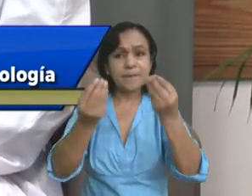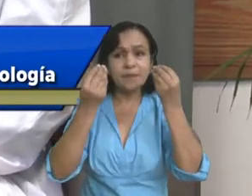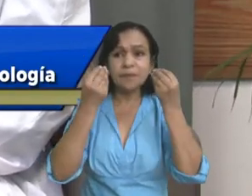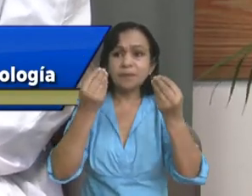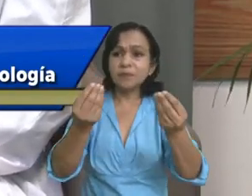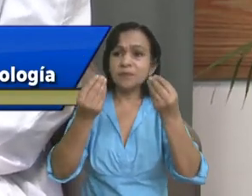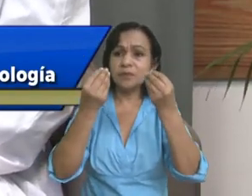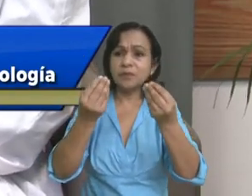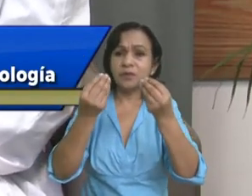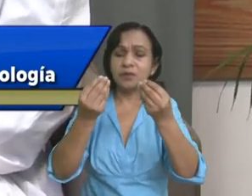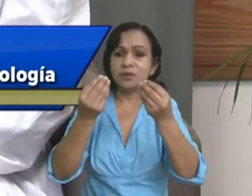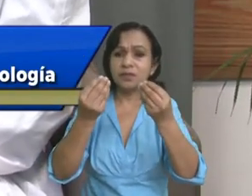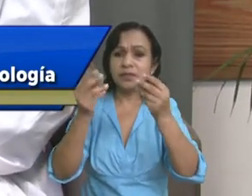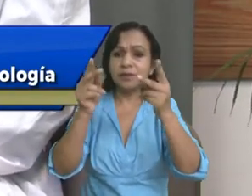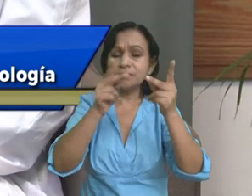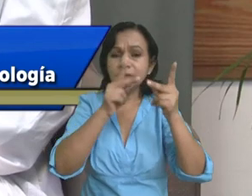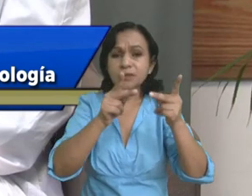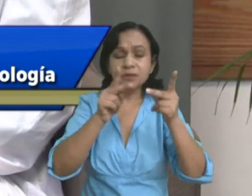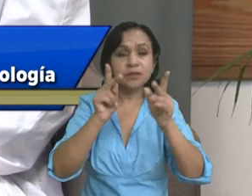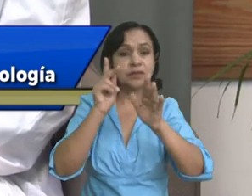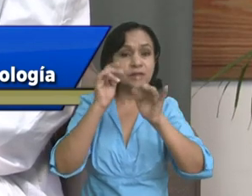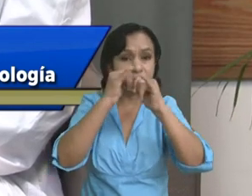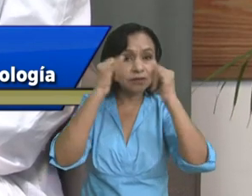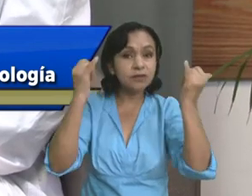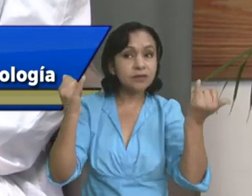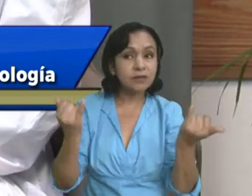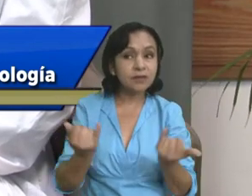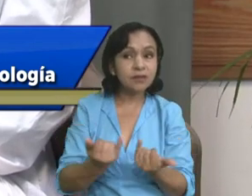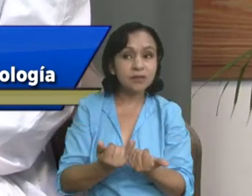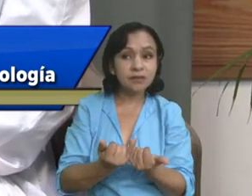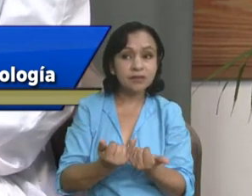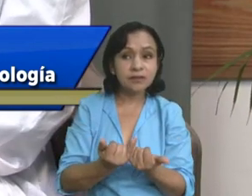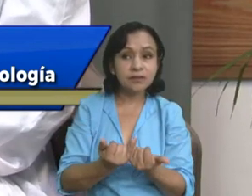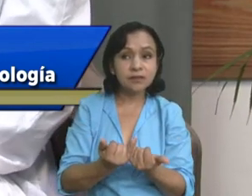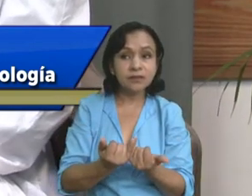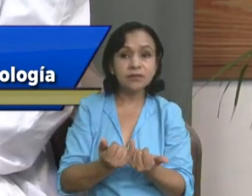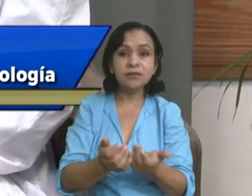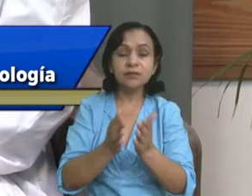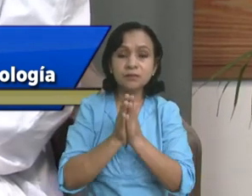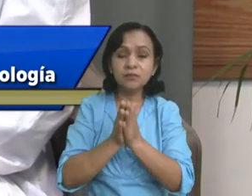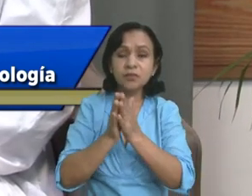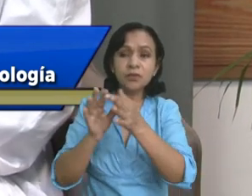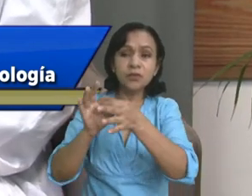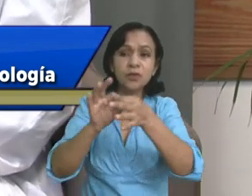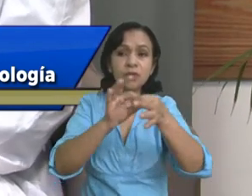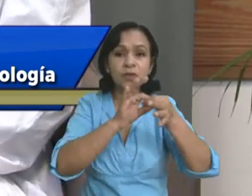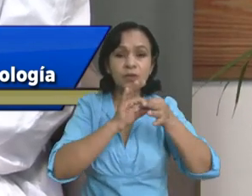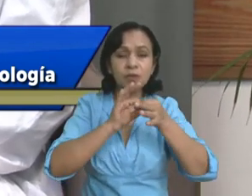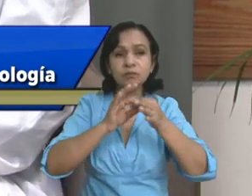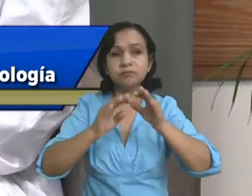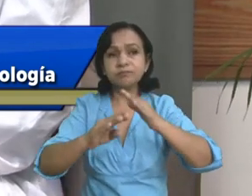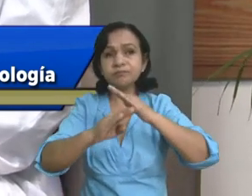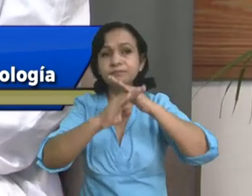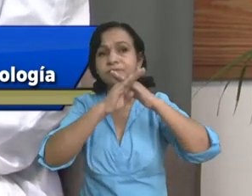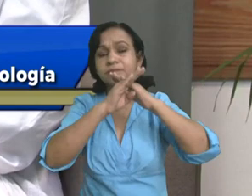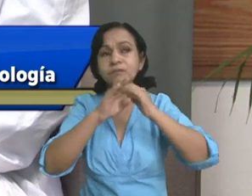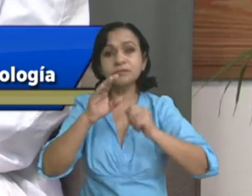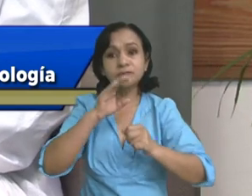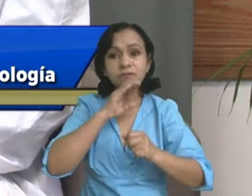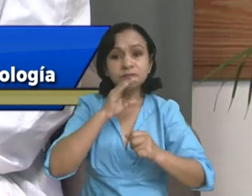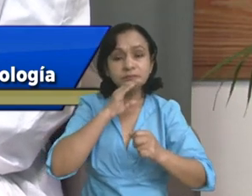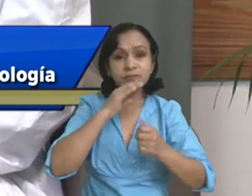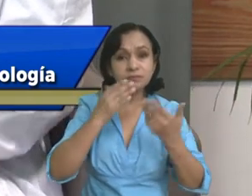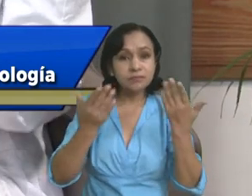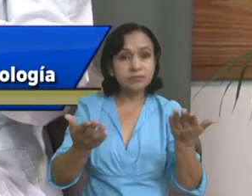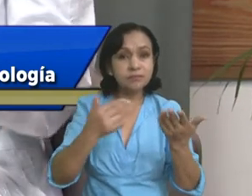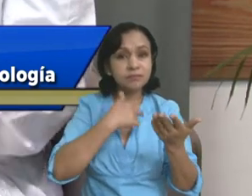comunidad internacional en estos momentos justamente pidiendo que nos unamos contra el bloqueo, porque realmente también eso